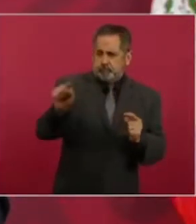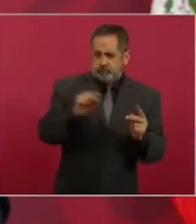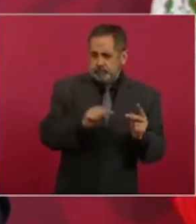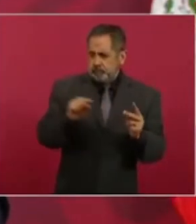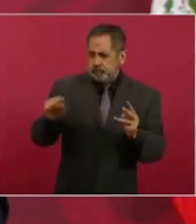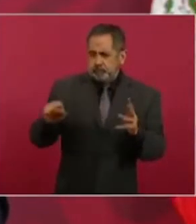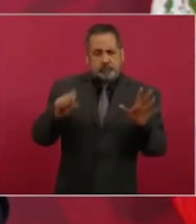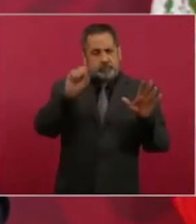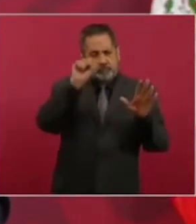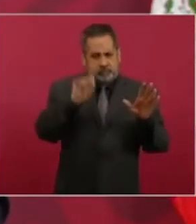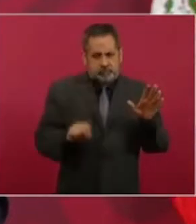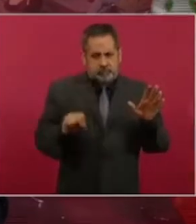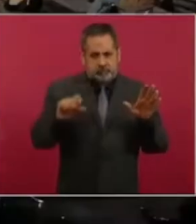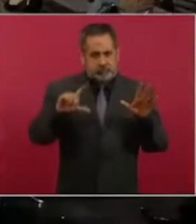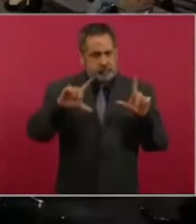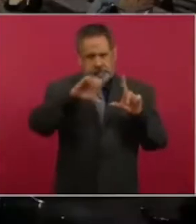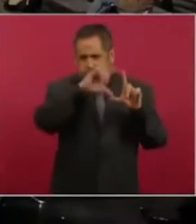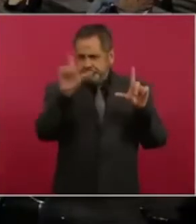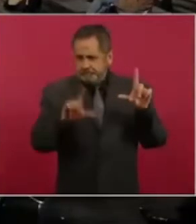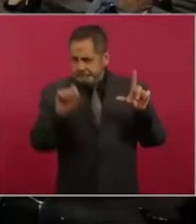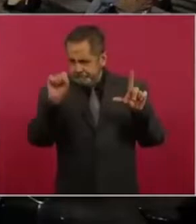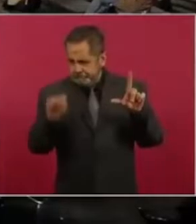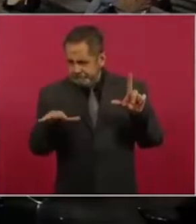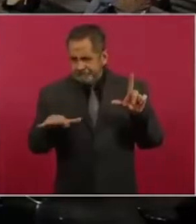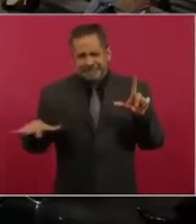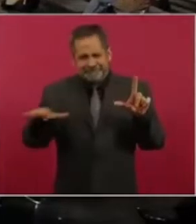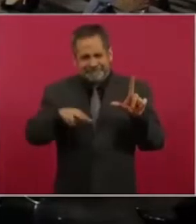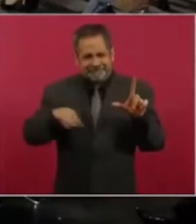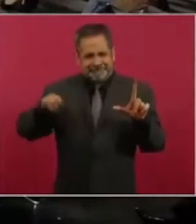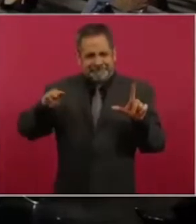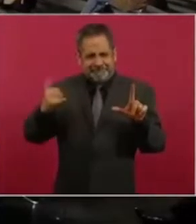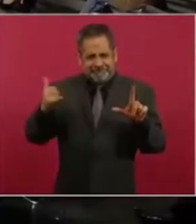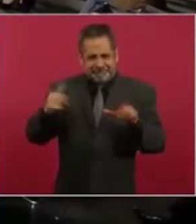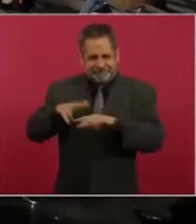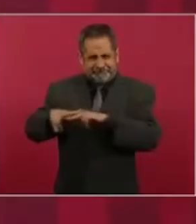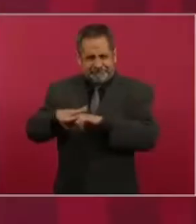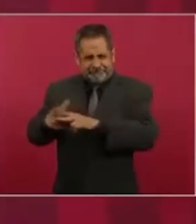del sureste por donde pasa el Tren Maya, más de 400,000 hectáreas.